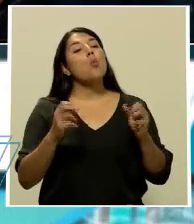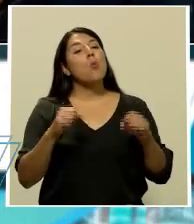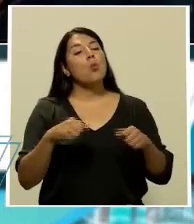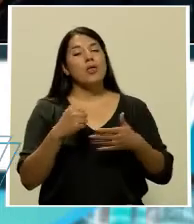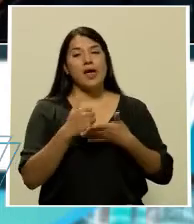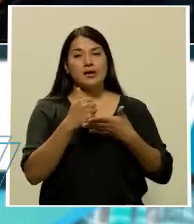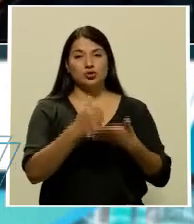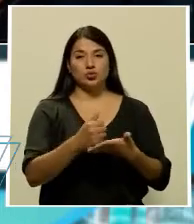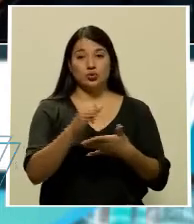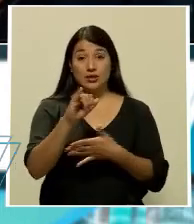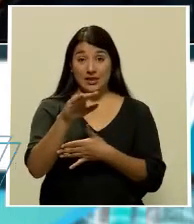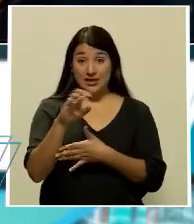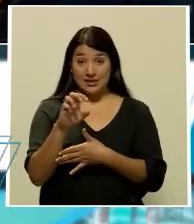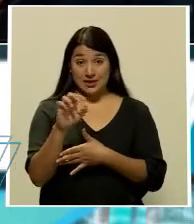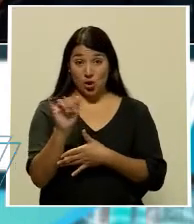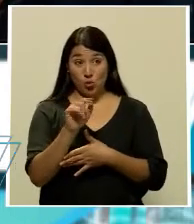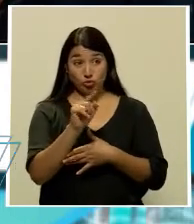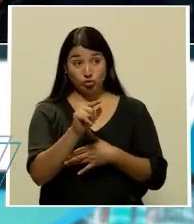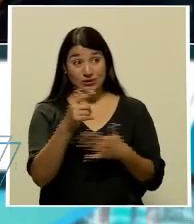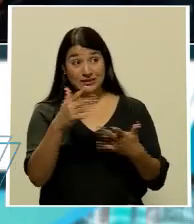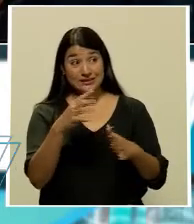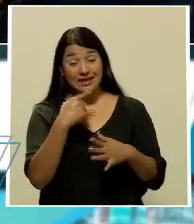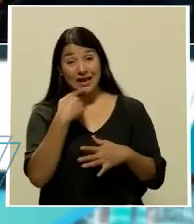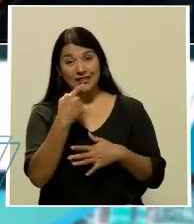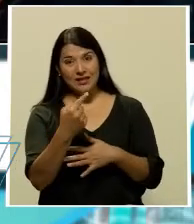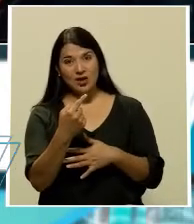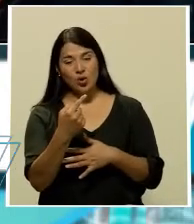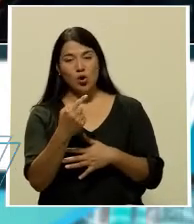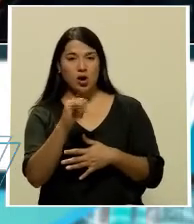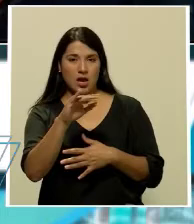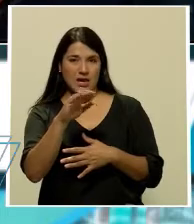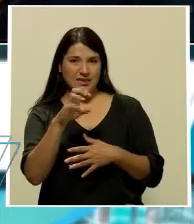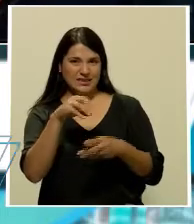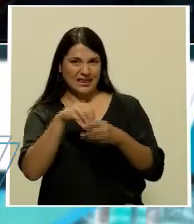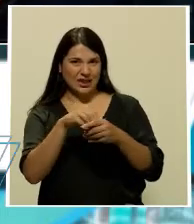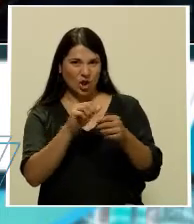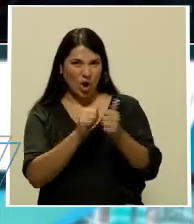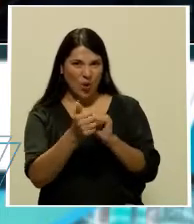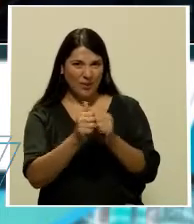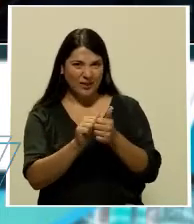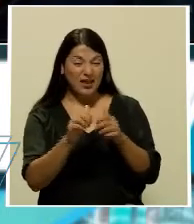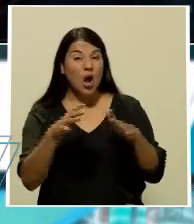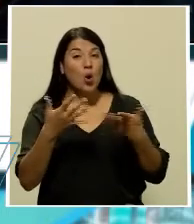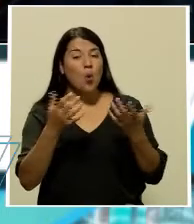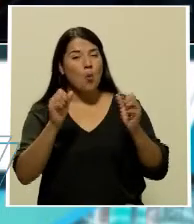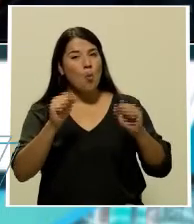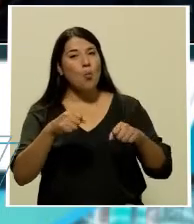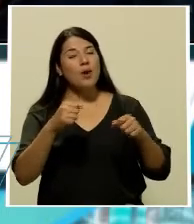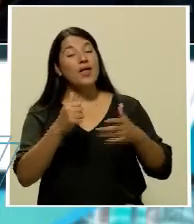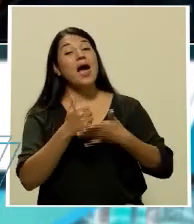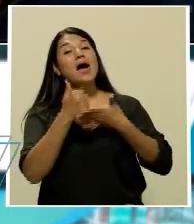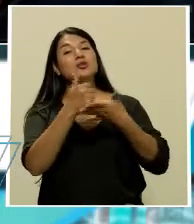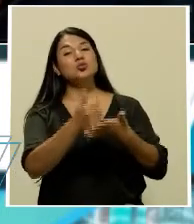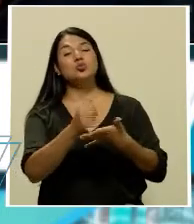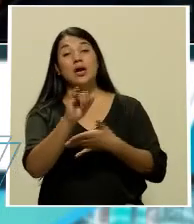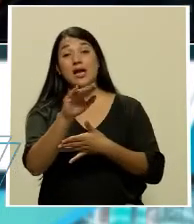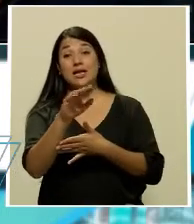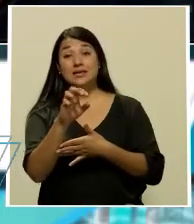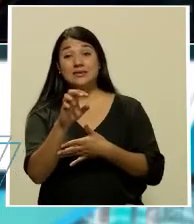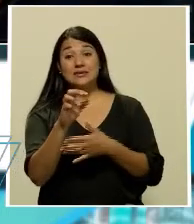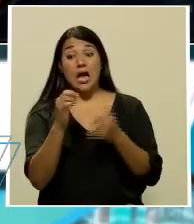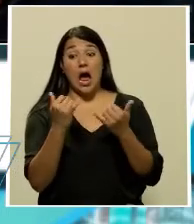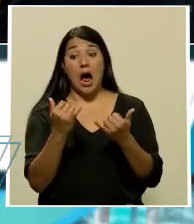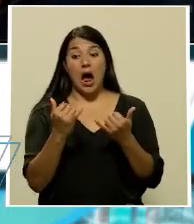ICE, que como usted bien dijo, está en un mercado en competencia? Pero ¿cómo puede aportar el ICE a este